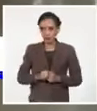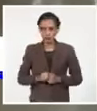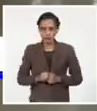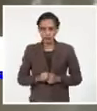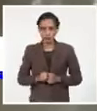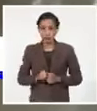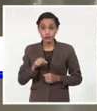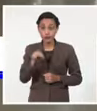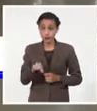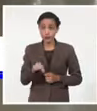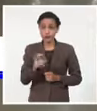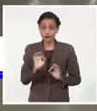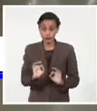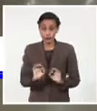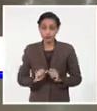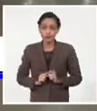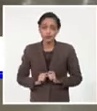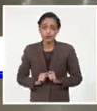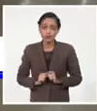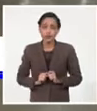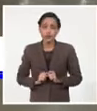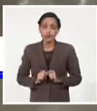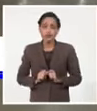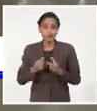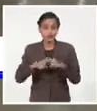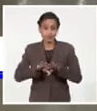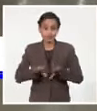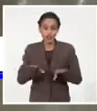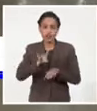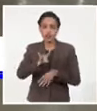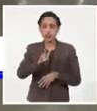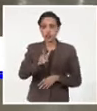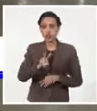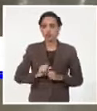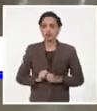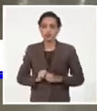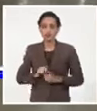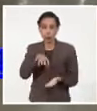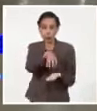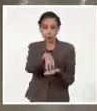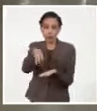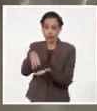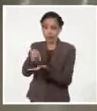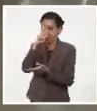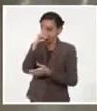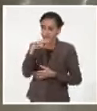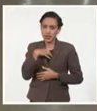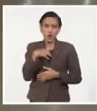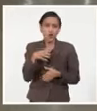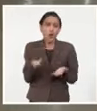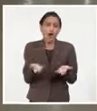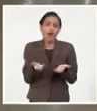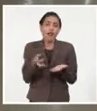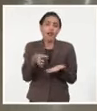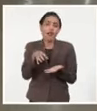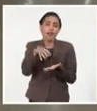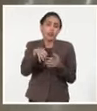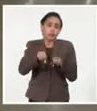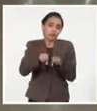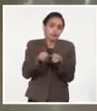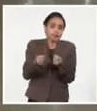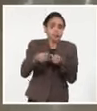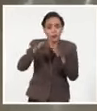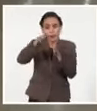afectaciones ascendieron a 205. Se han recuperado 92 instalaciones de salud que tenían daños parciales, por supuesto, hasta ese